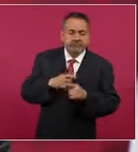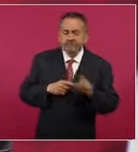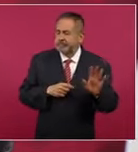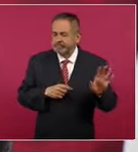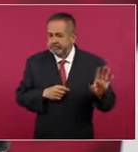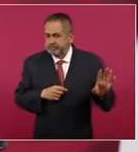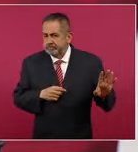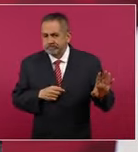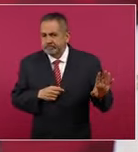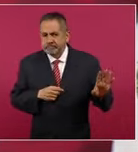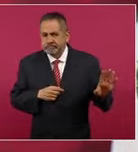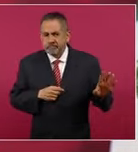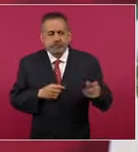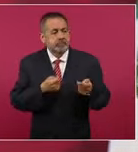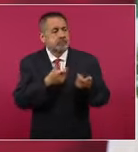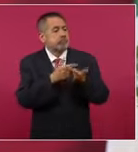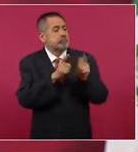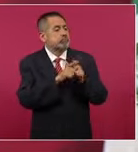por un pequeño grupo.